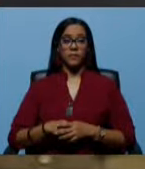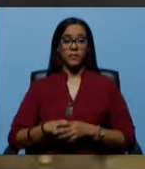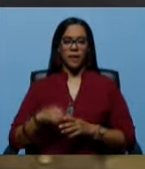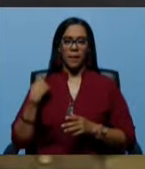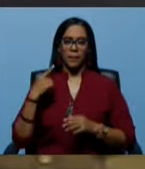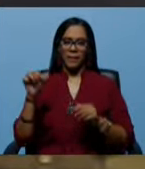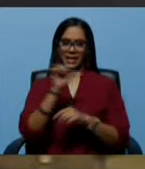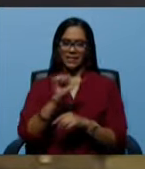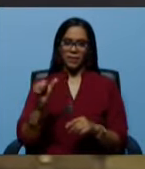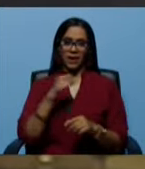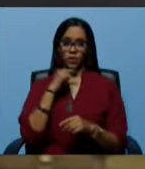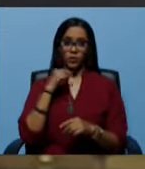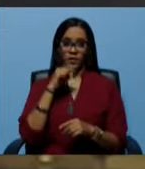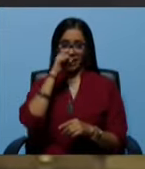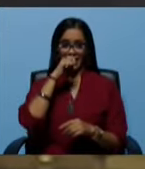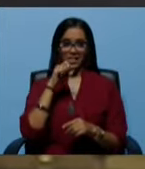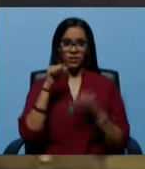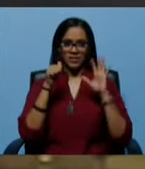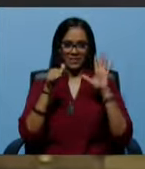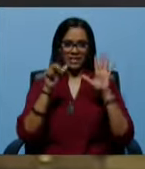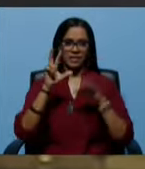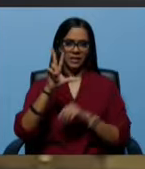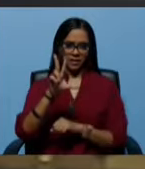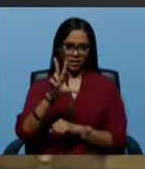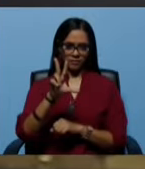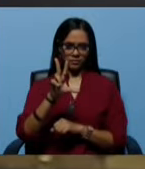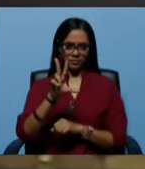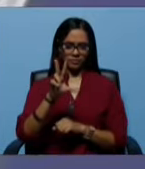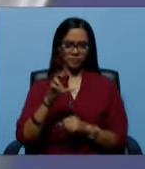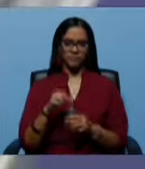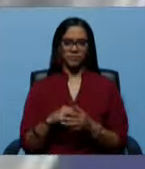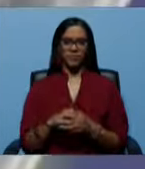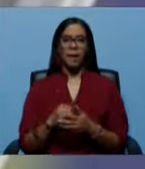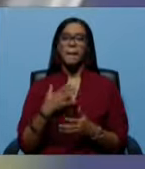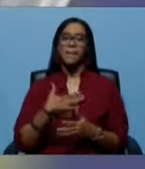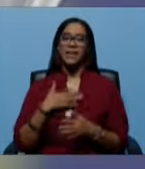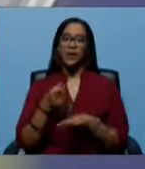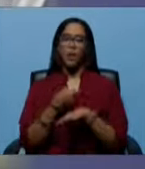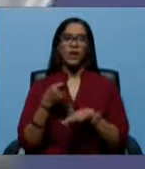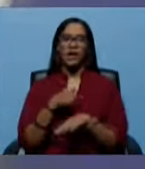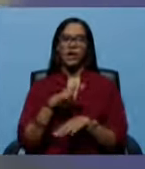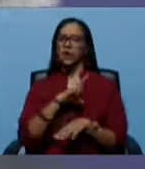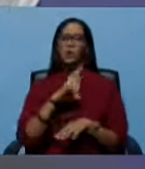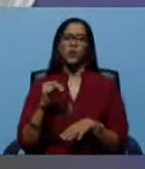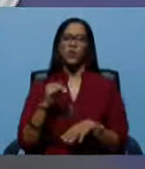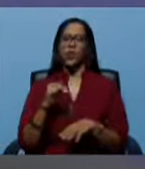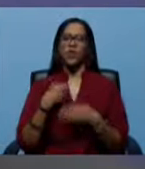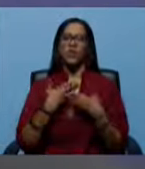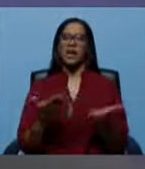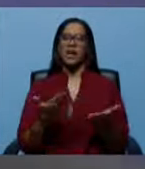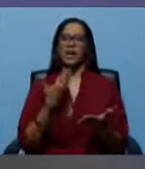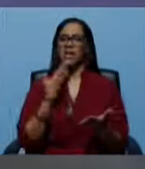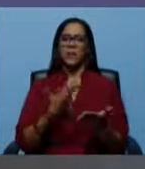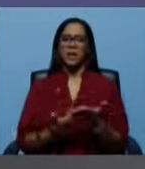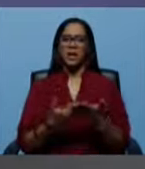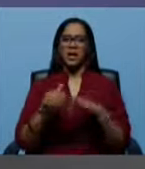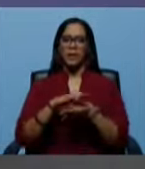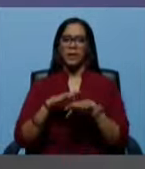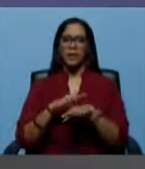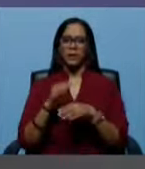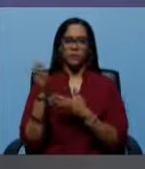Primera semana de octubre del año 63. Mi gobierno no dará ni pedirá cuartel. Rómulo